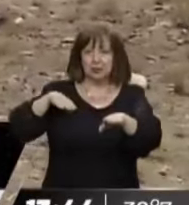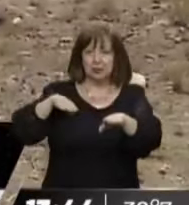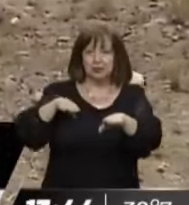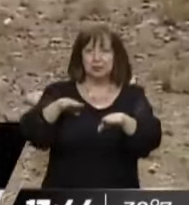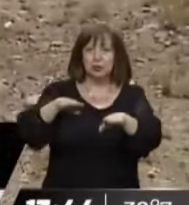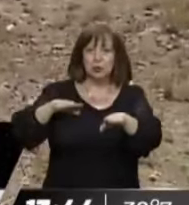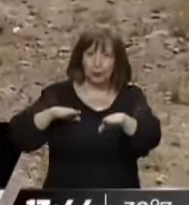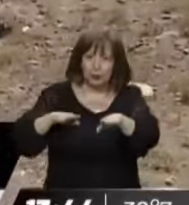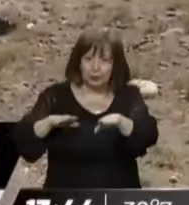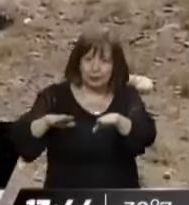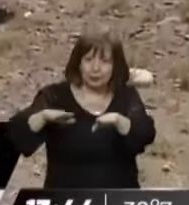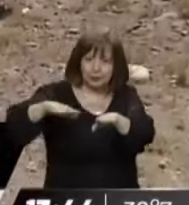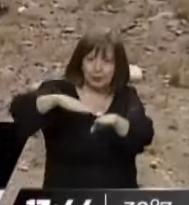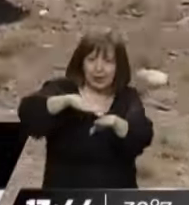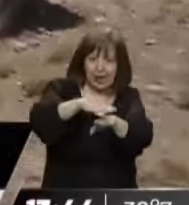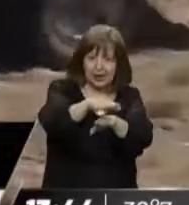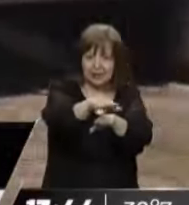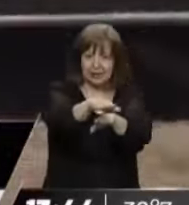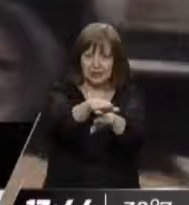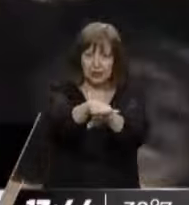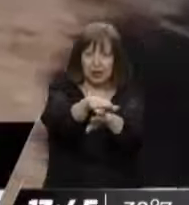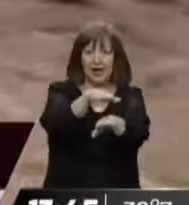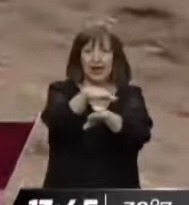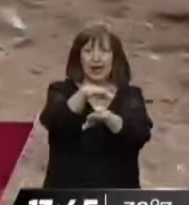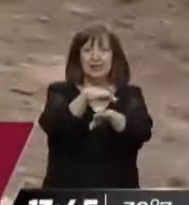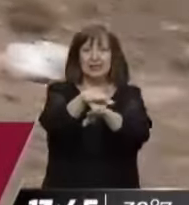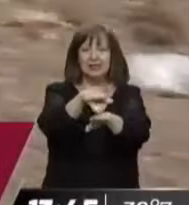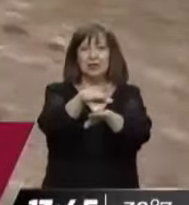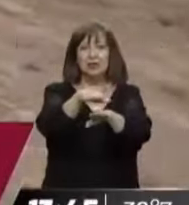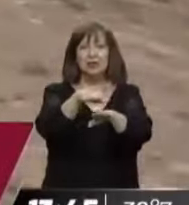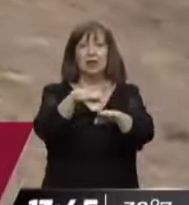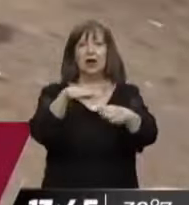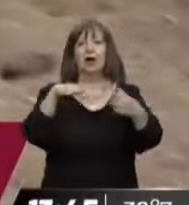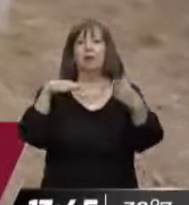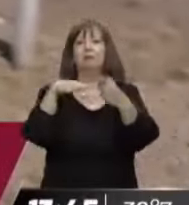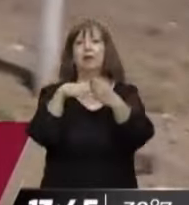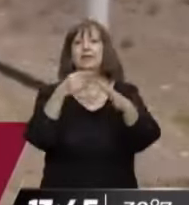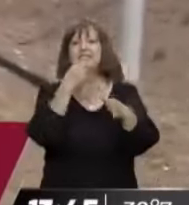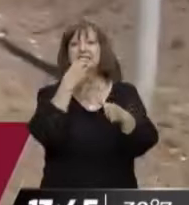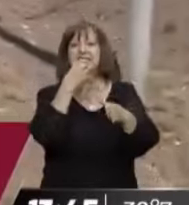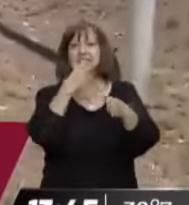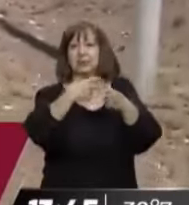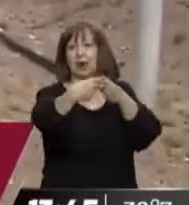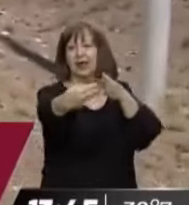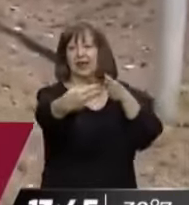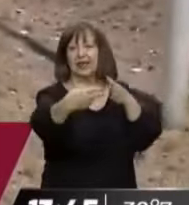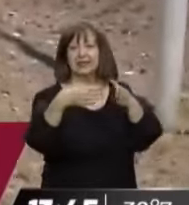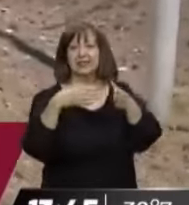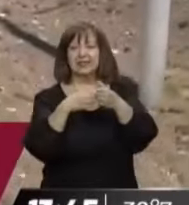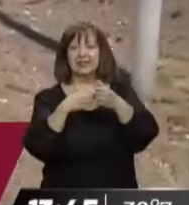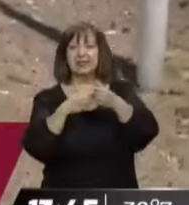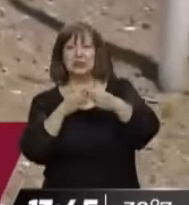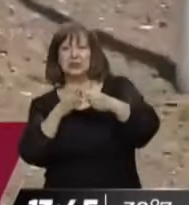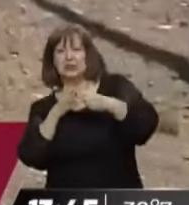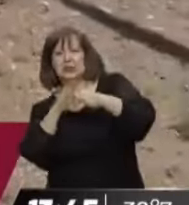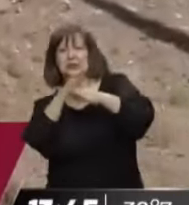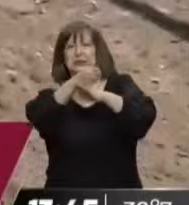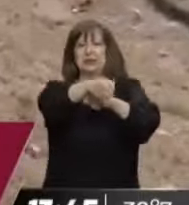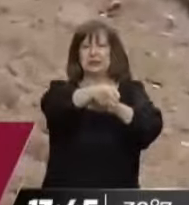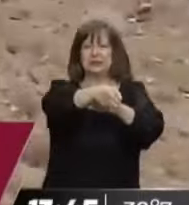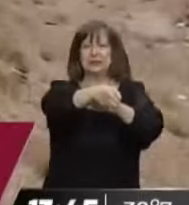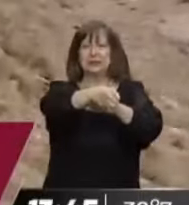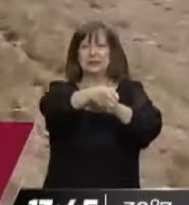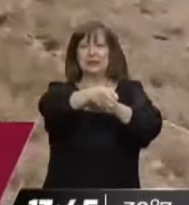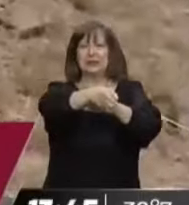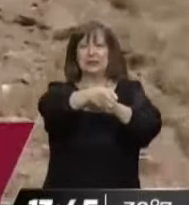desde la lateral hacia el acceso y terminan impactando contra el guardarray aquí. Cruzan directamente el acceso. Lo que